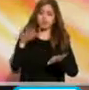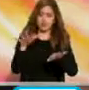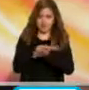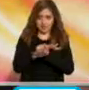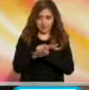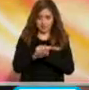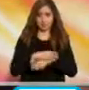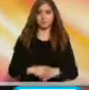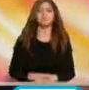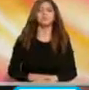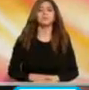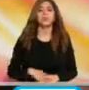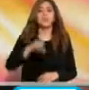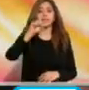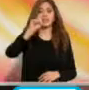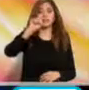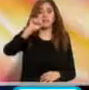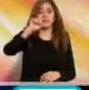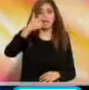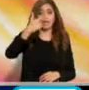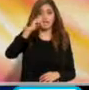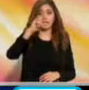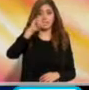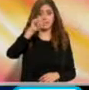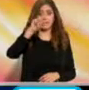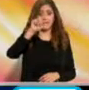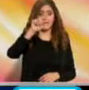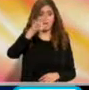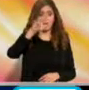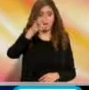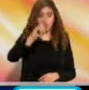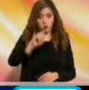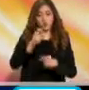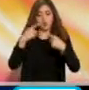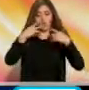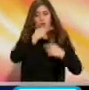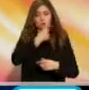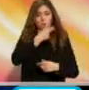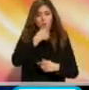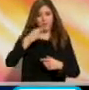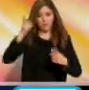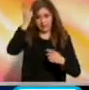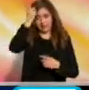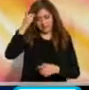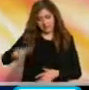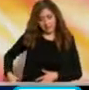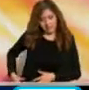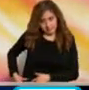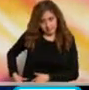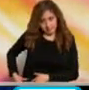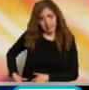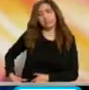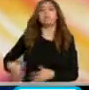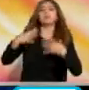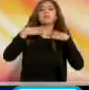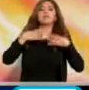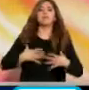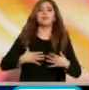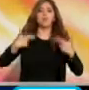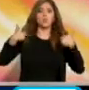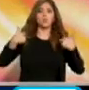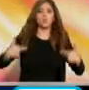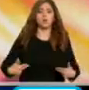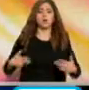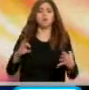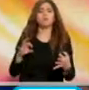nos revela que en el centauro simboliza la doble naturaleza del ser humano, animal y humano espiritual. ¿En